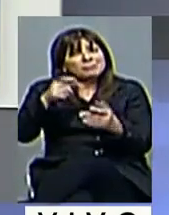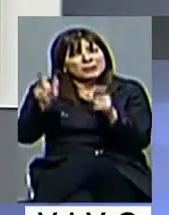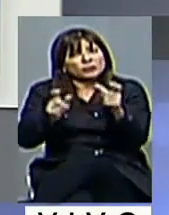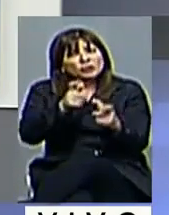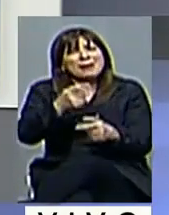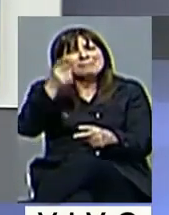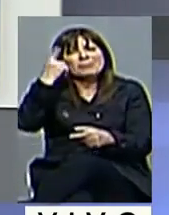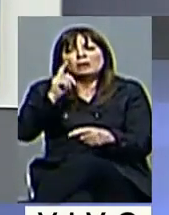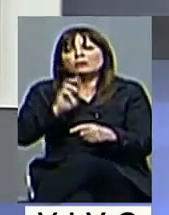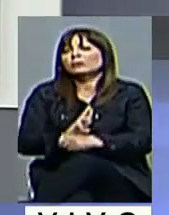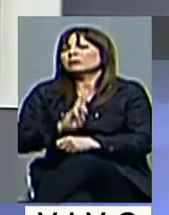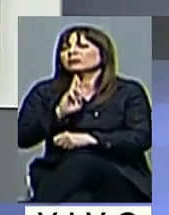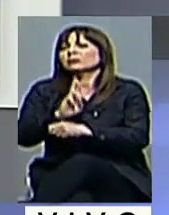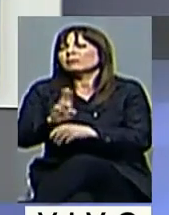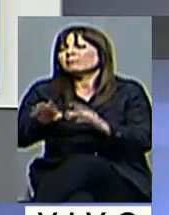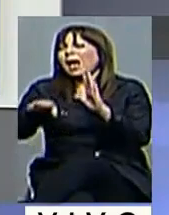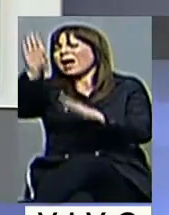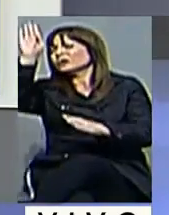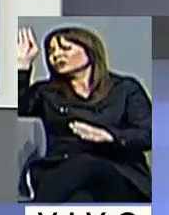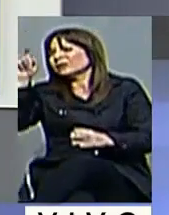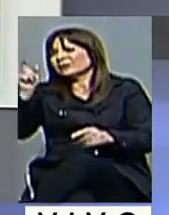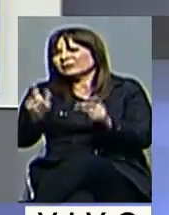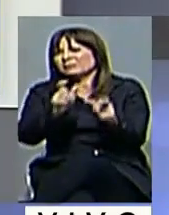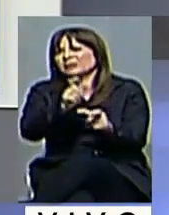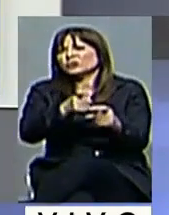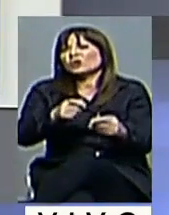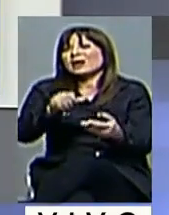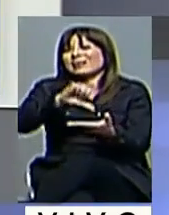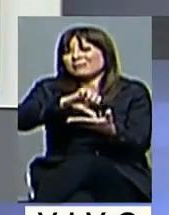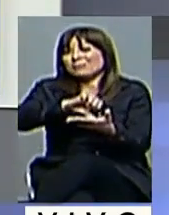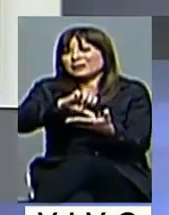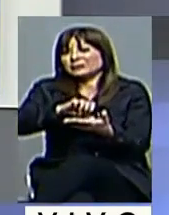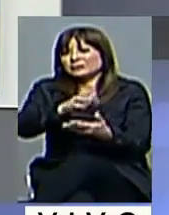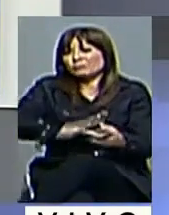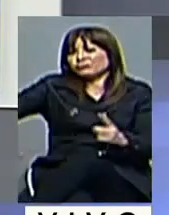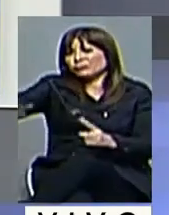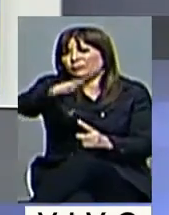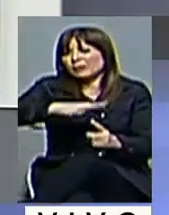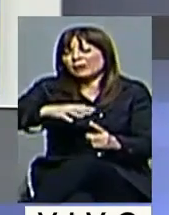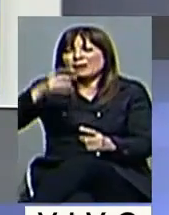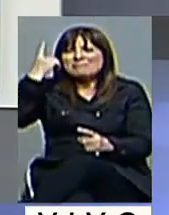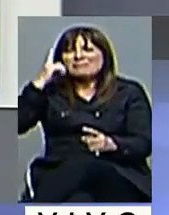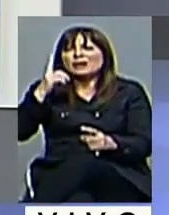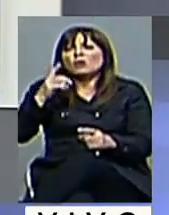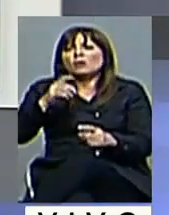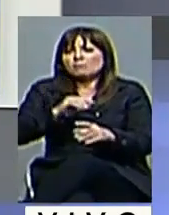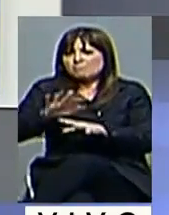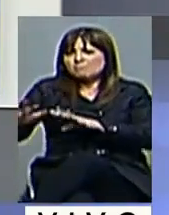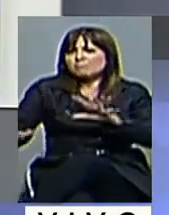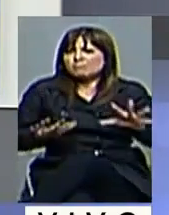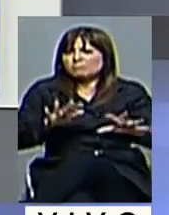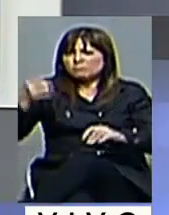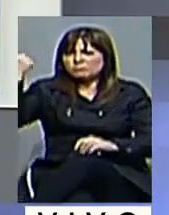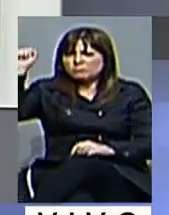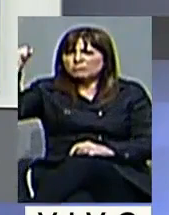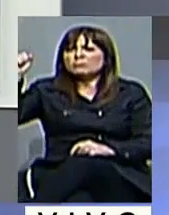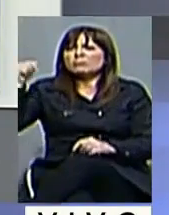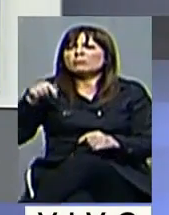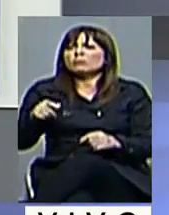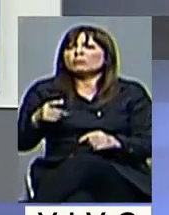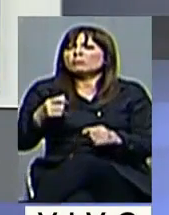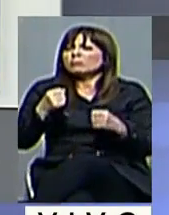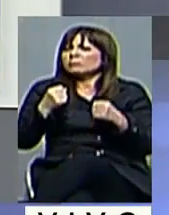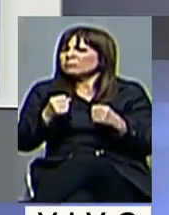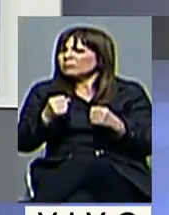una gran un gran número, un gran porcentaje de la población quizás, pero es una manifestación que de alguna manera pone en tela de